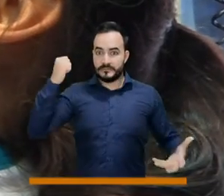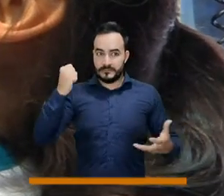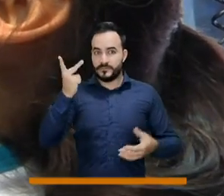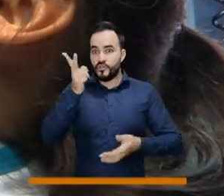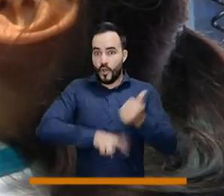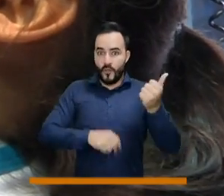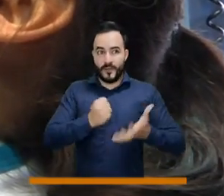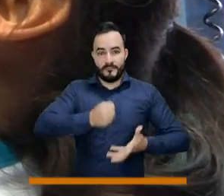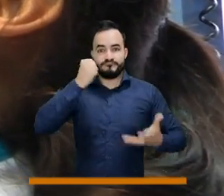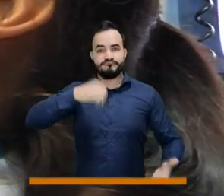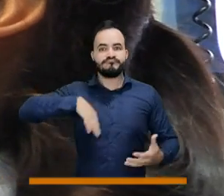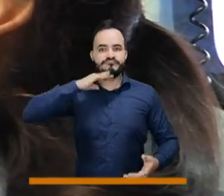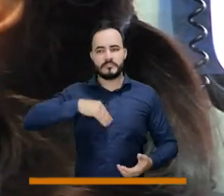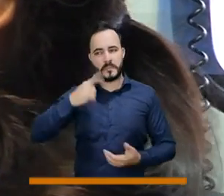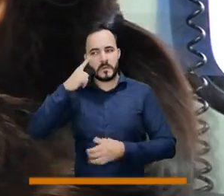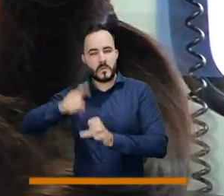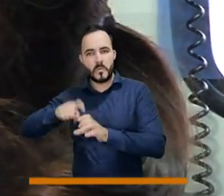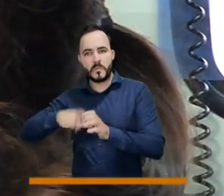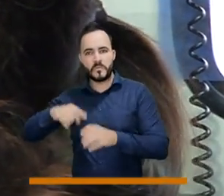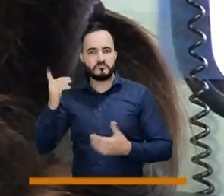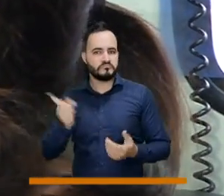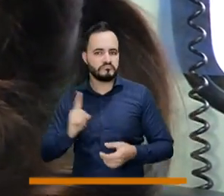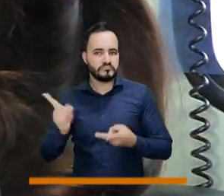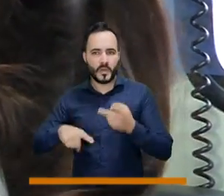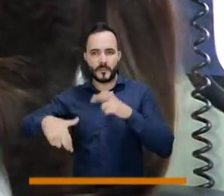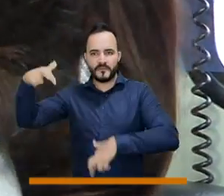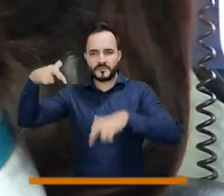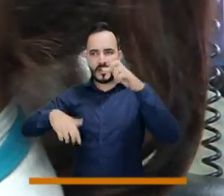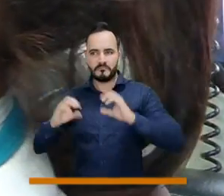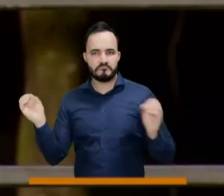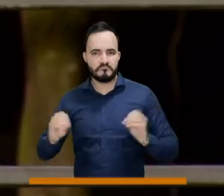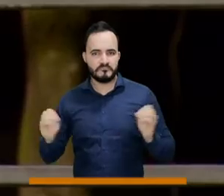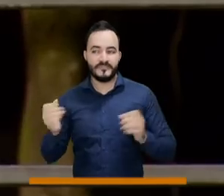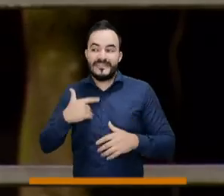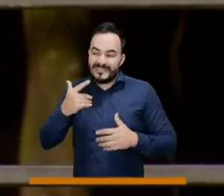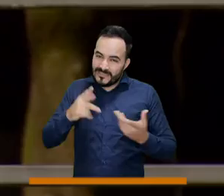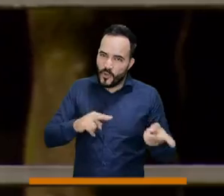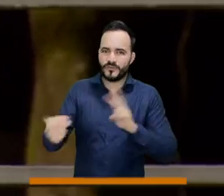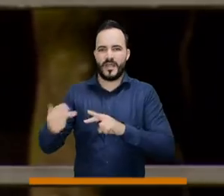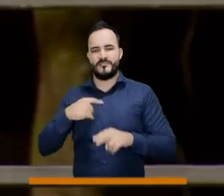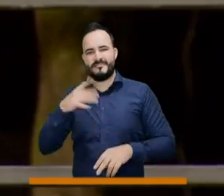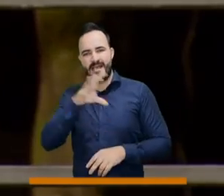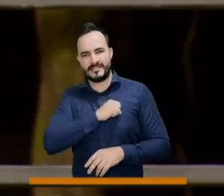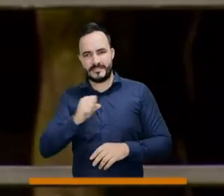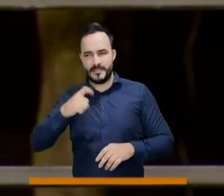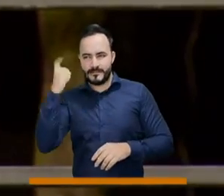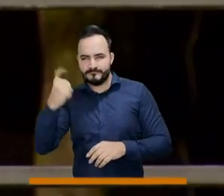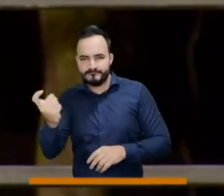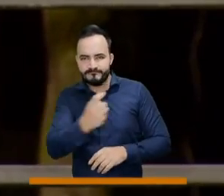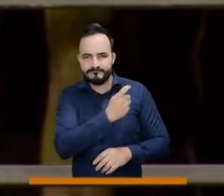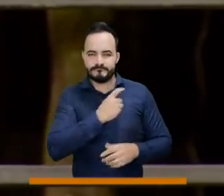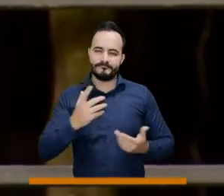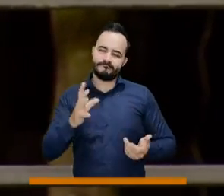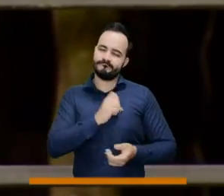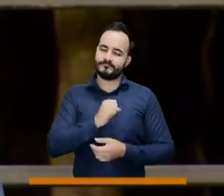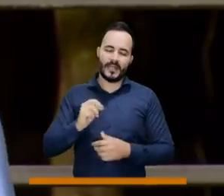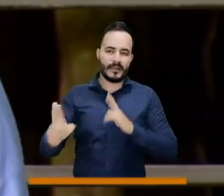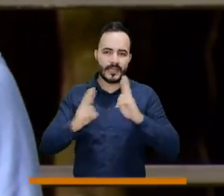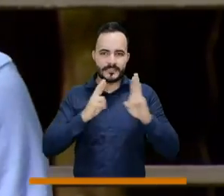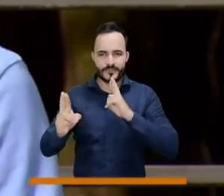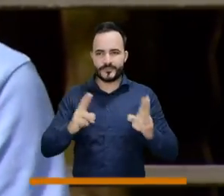administración anterior a esta, y eso no se ha visto reflejado en más cupos, ni se ha visto reflejado en más profesionales. Por el contrario, dentro de lo que hemos